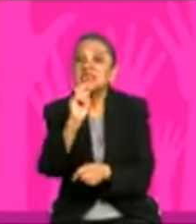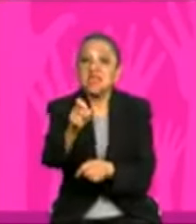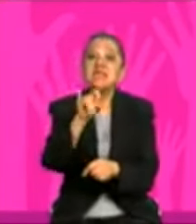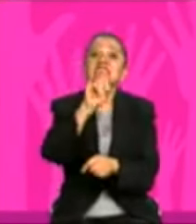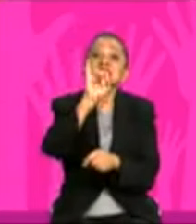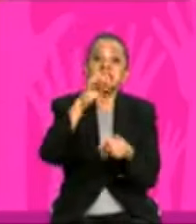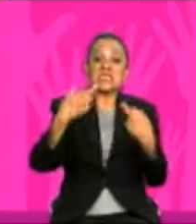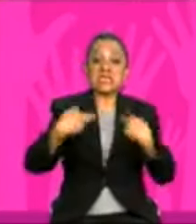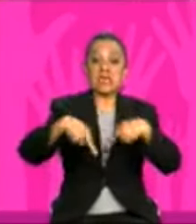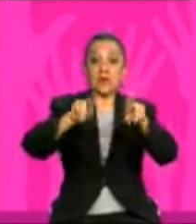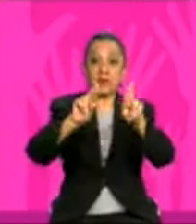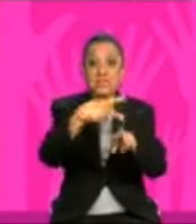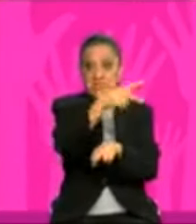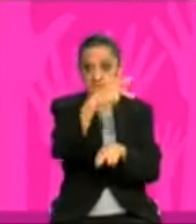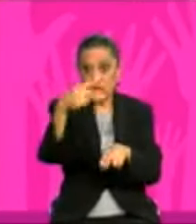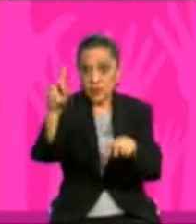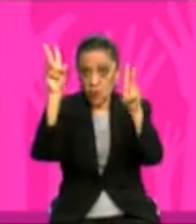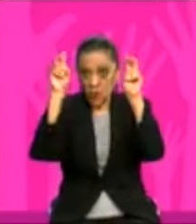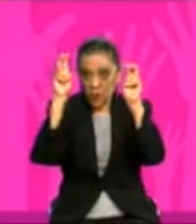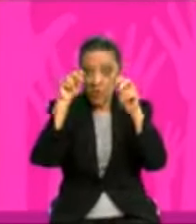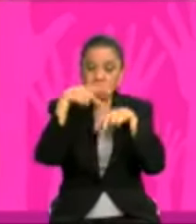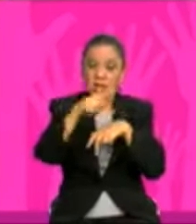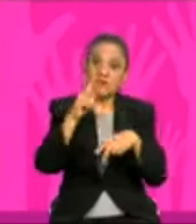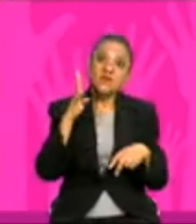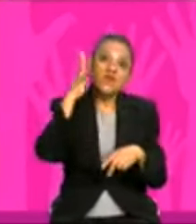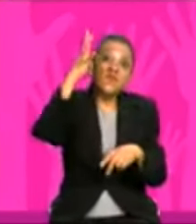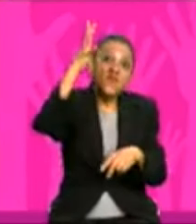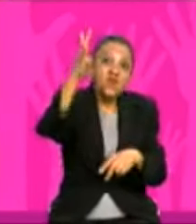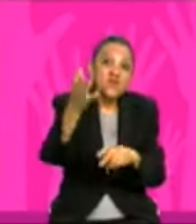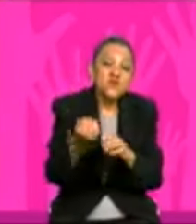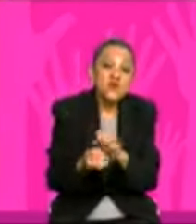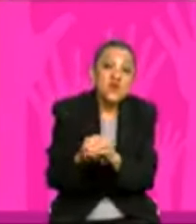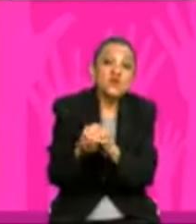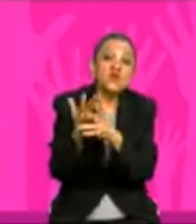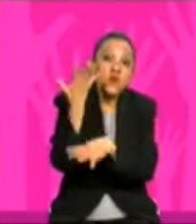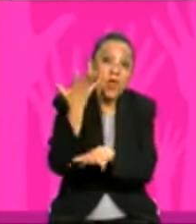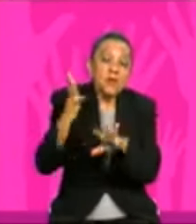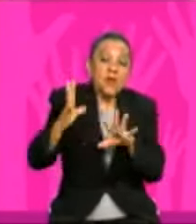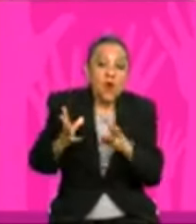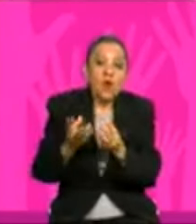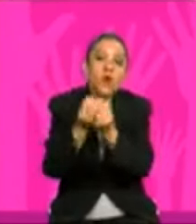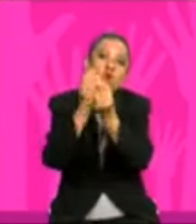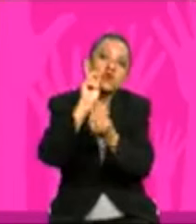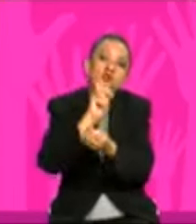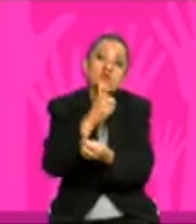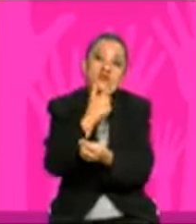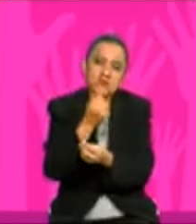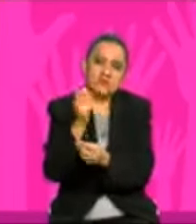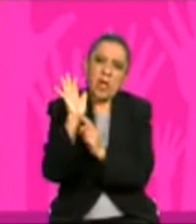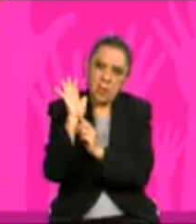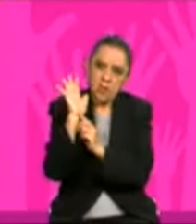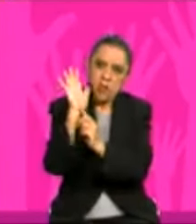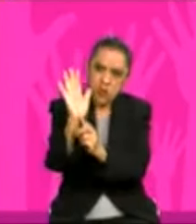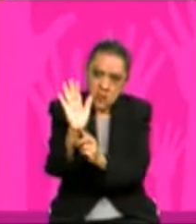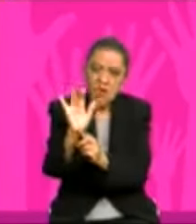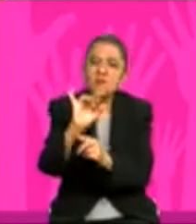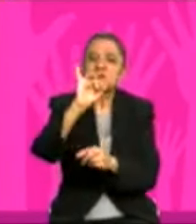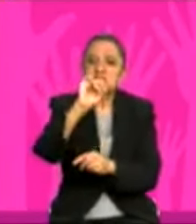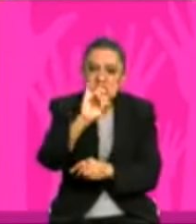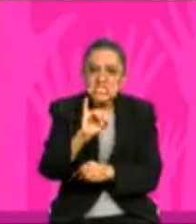por tus causas, por tu futuro, por lo nuevo. Juntas y juntos vamos a demostrar que sí o